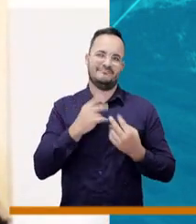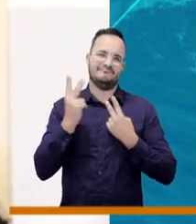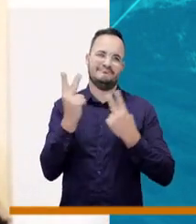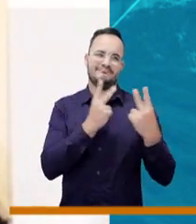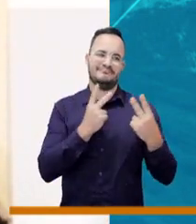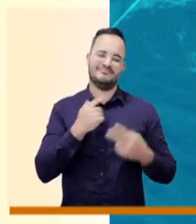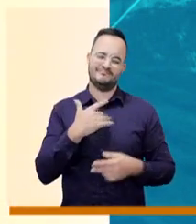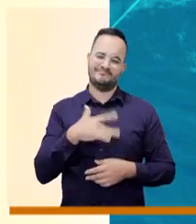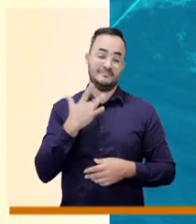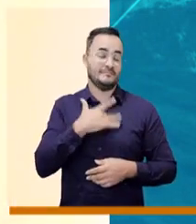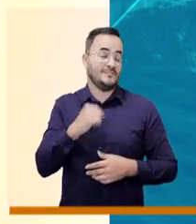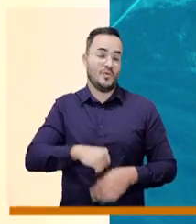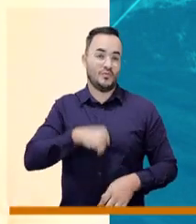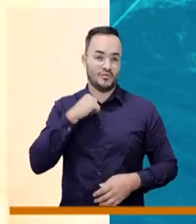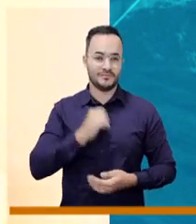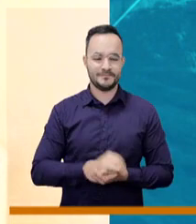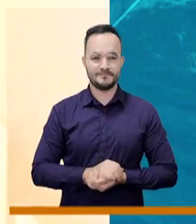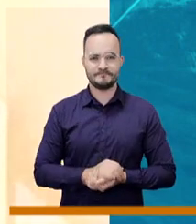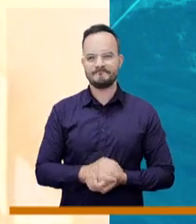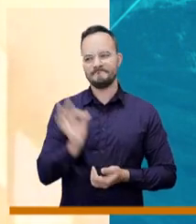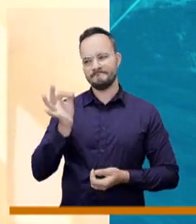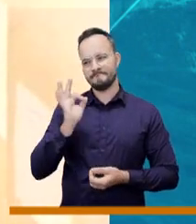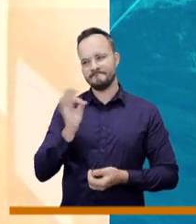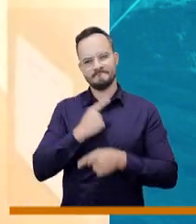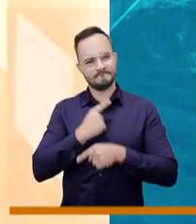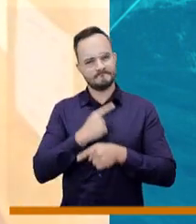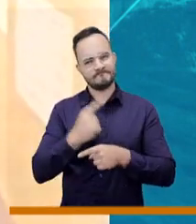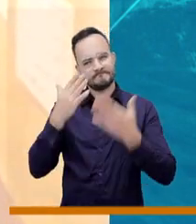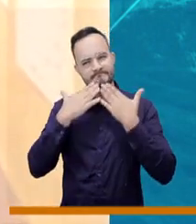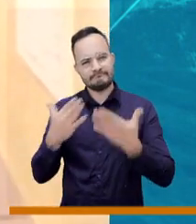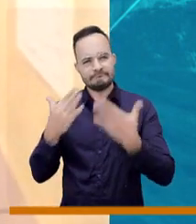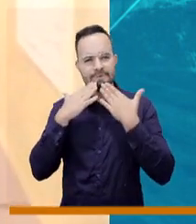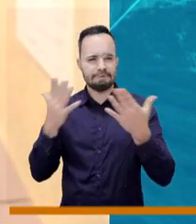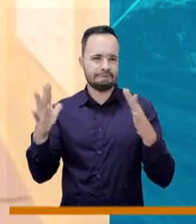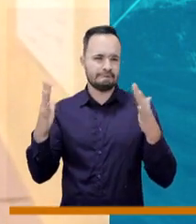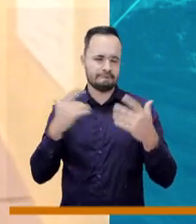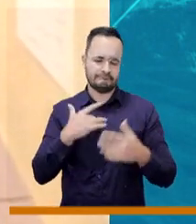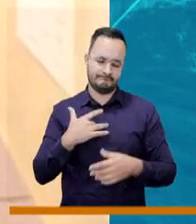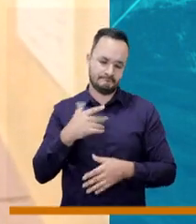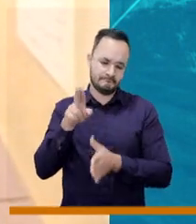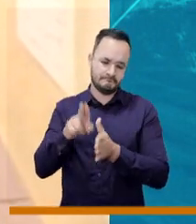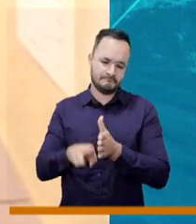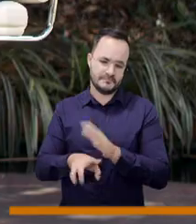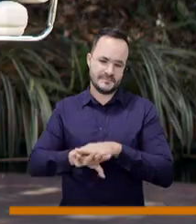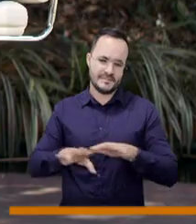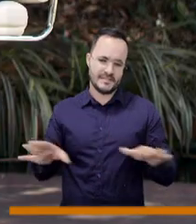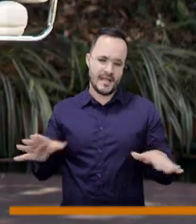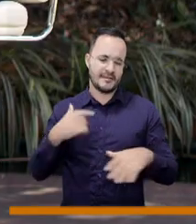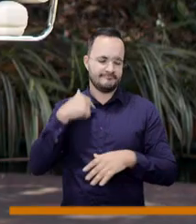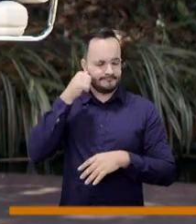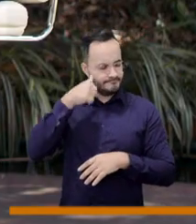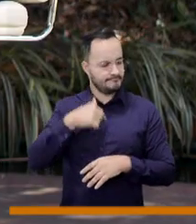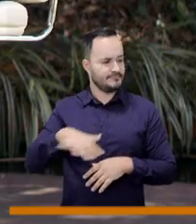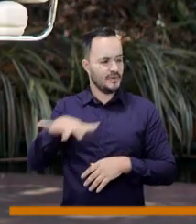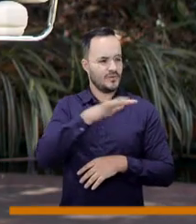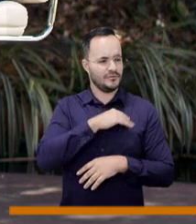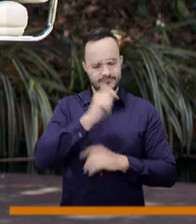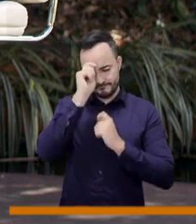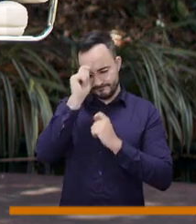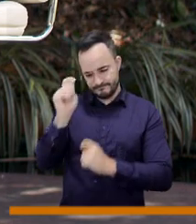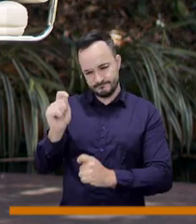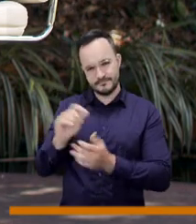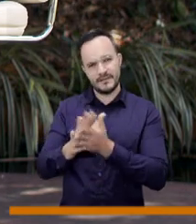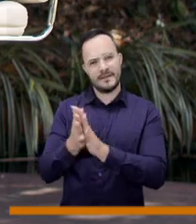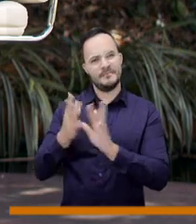que nos enorgullecía. Así es, inmensa gratitud y paz en su tumba. Bueno, entremos en materia,